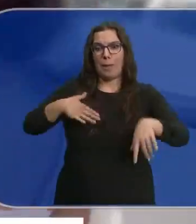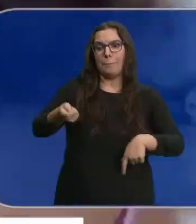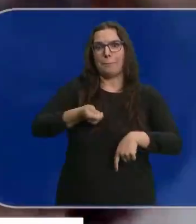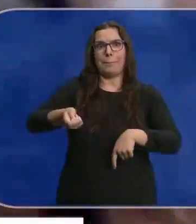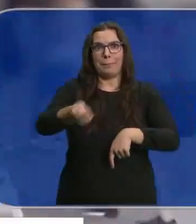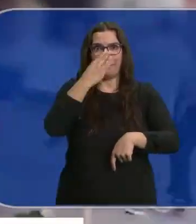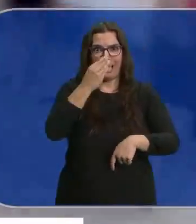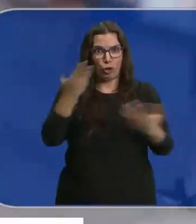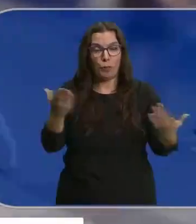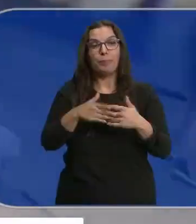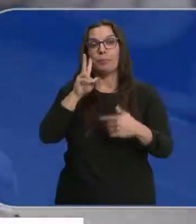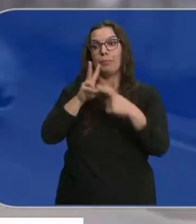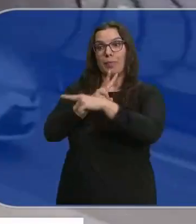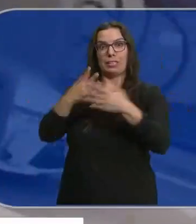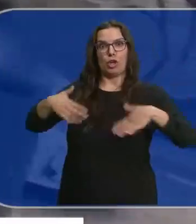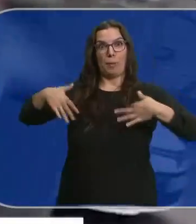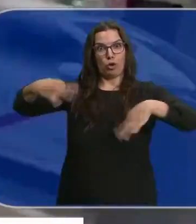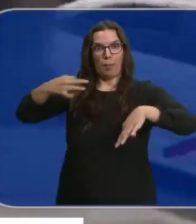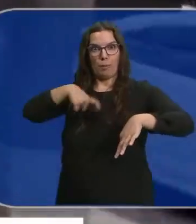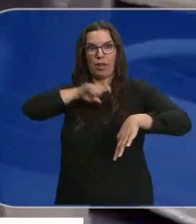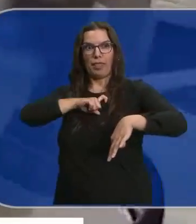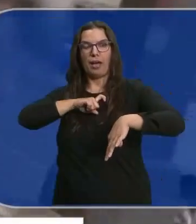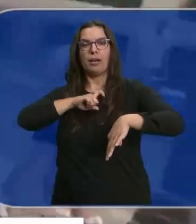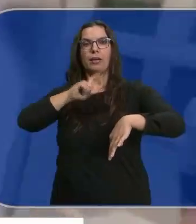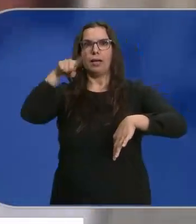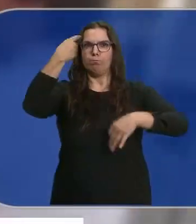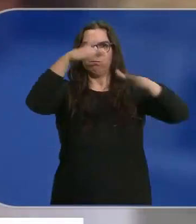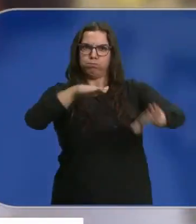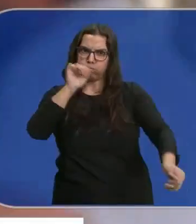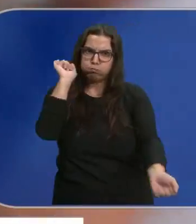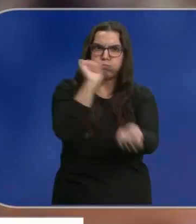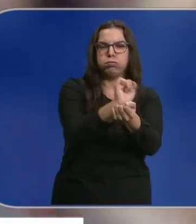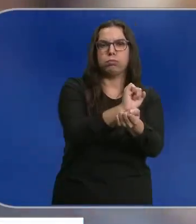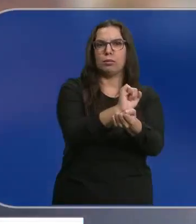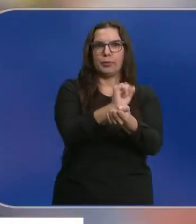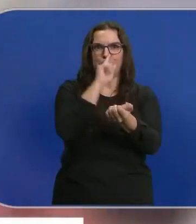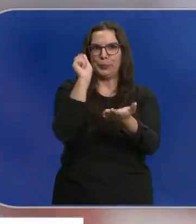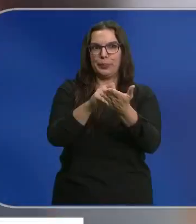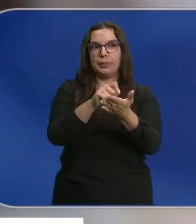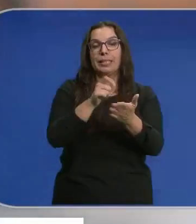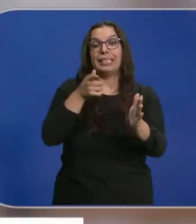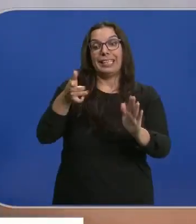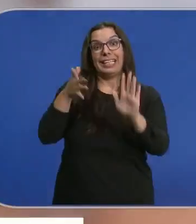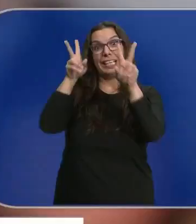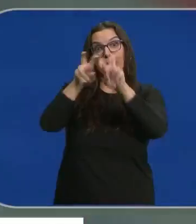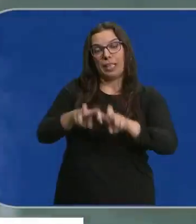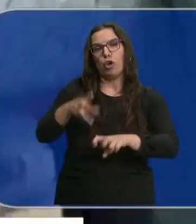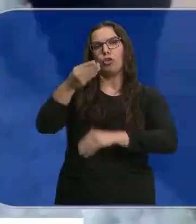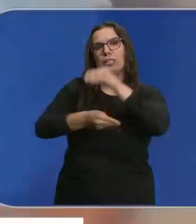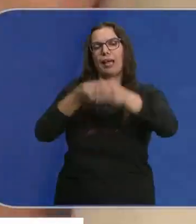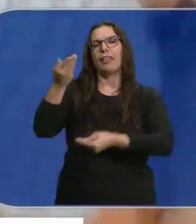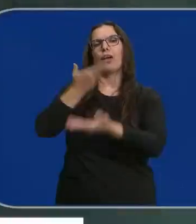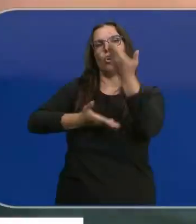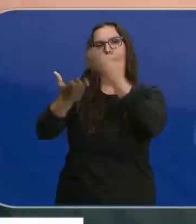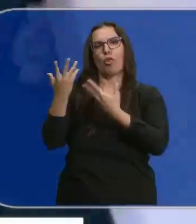perro. Así, varios agentes vestidos de paisano le reducían en apenas unos segundos. Se trata de una operación realizada junto